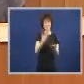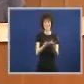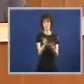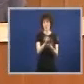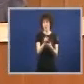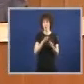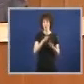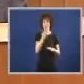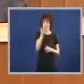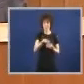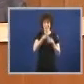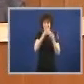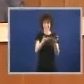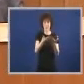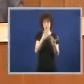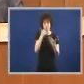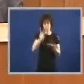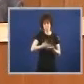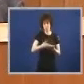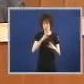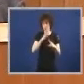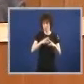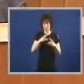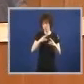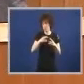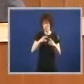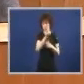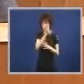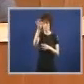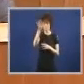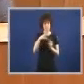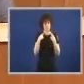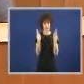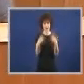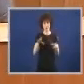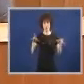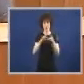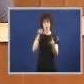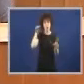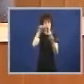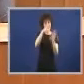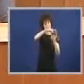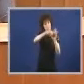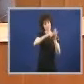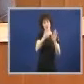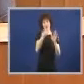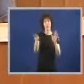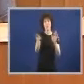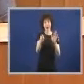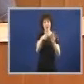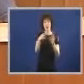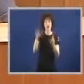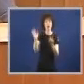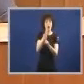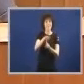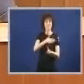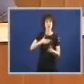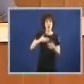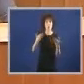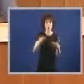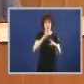estes datos estamos demostrando que son absolutamente fracasados en relación a cales eran os obxectivos que nominalmente decían servir. Esa